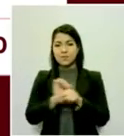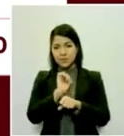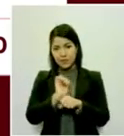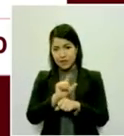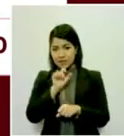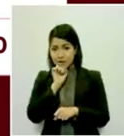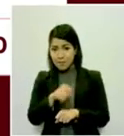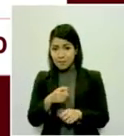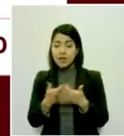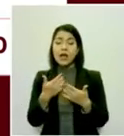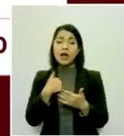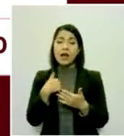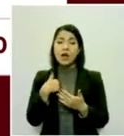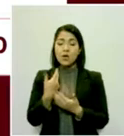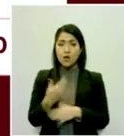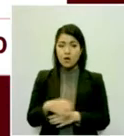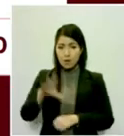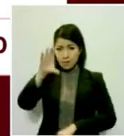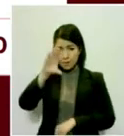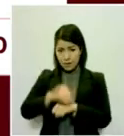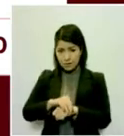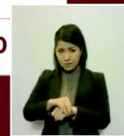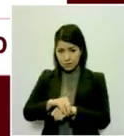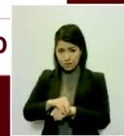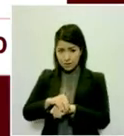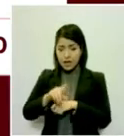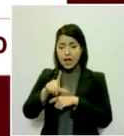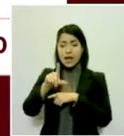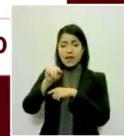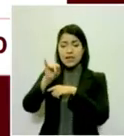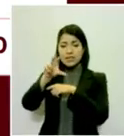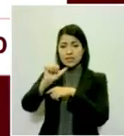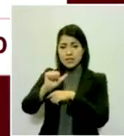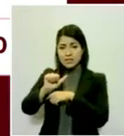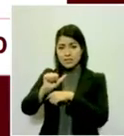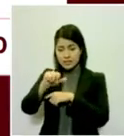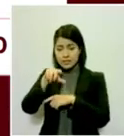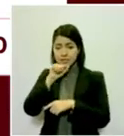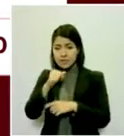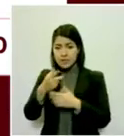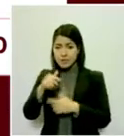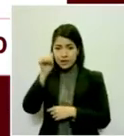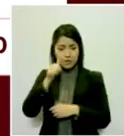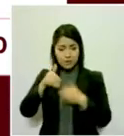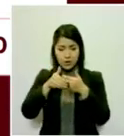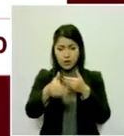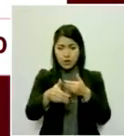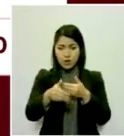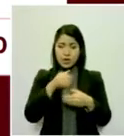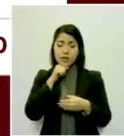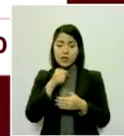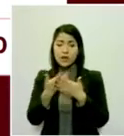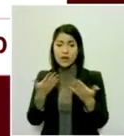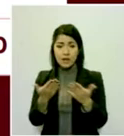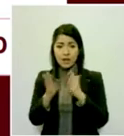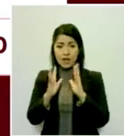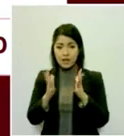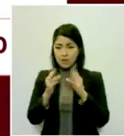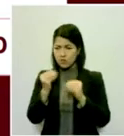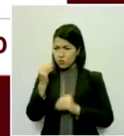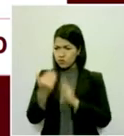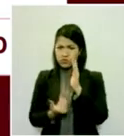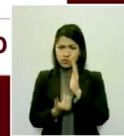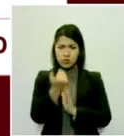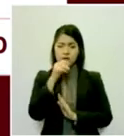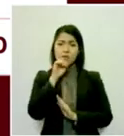La licencia permanente también ha sido, la verdad, un éxito. Llevamos ya 46 mil licencias emitidas este año. Hay